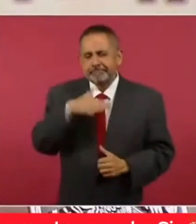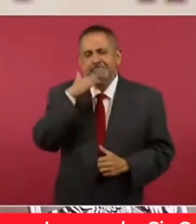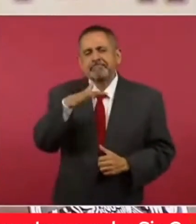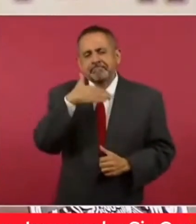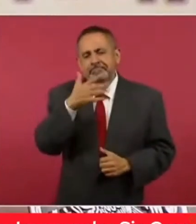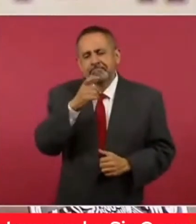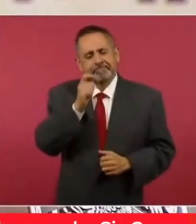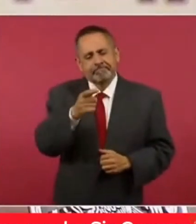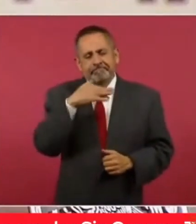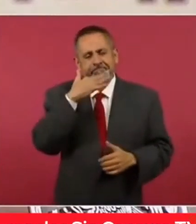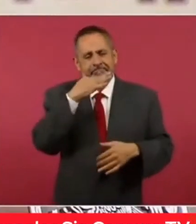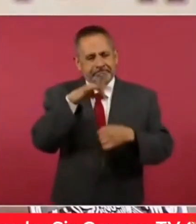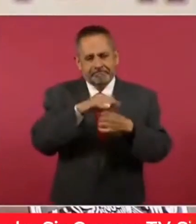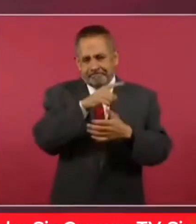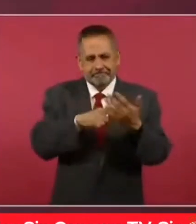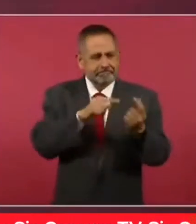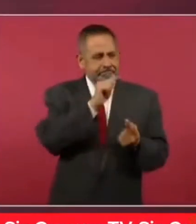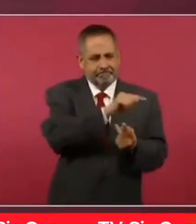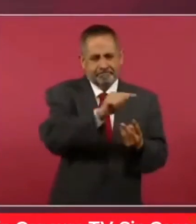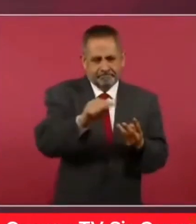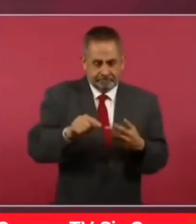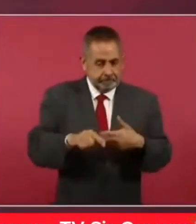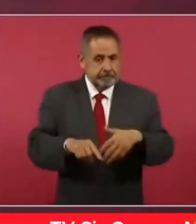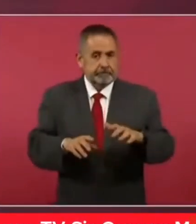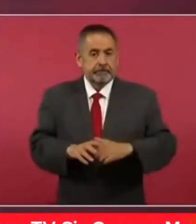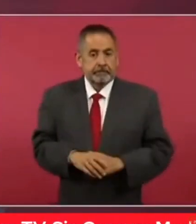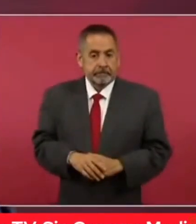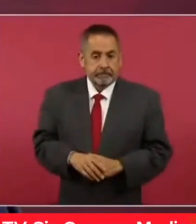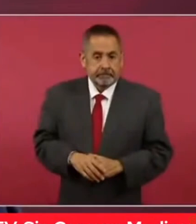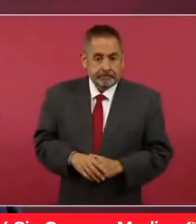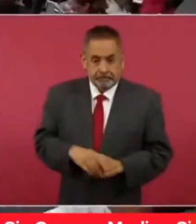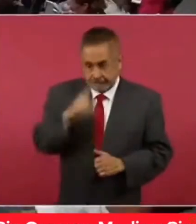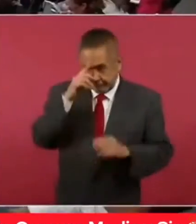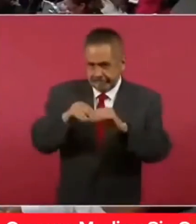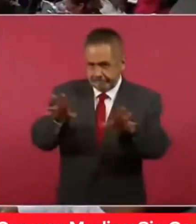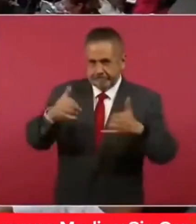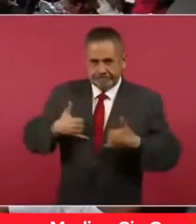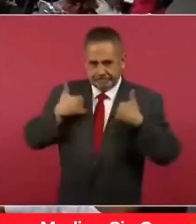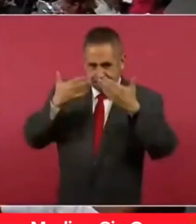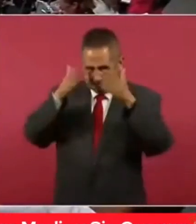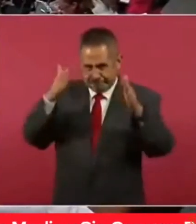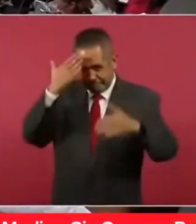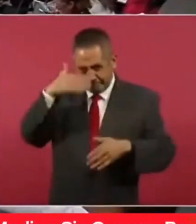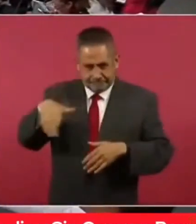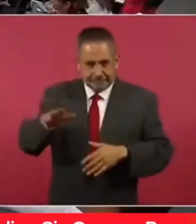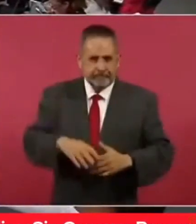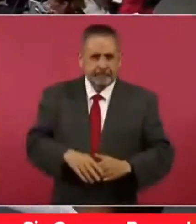fraude por todos lados. Bueno, eso es para los jóvenes.